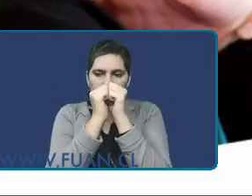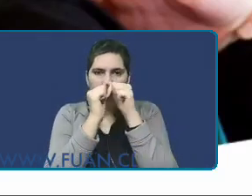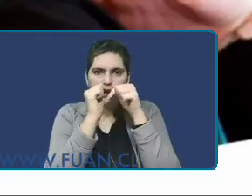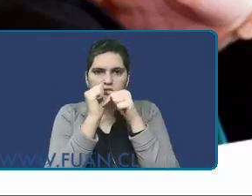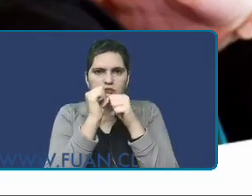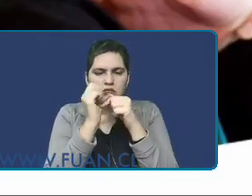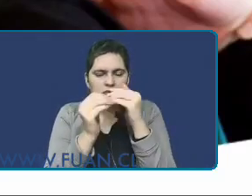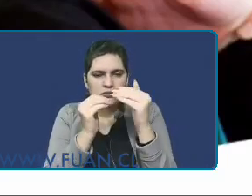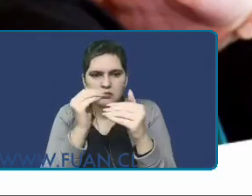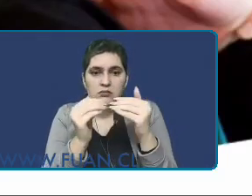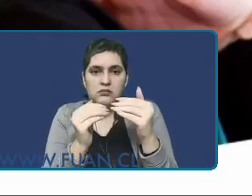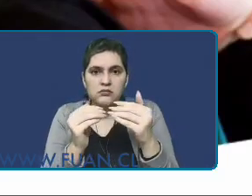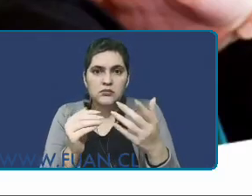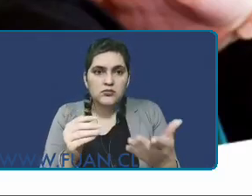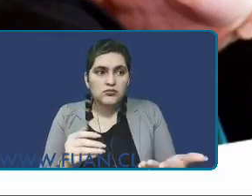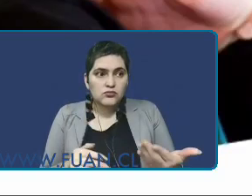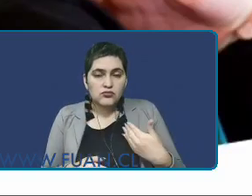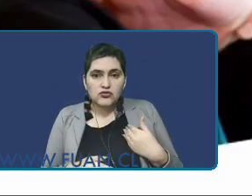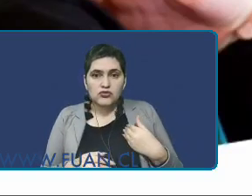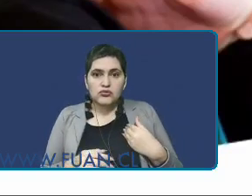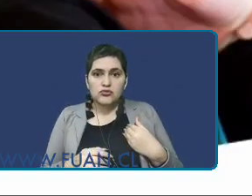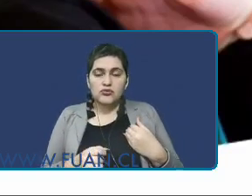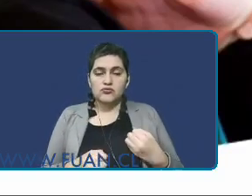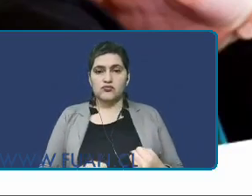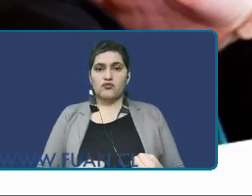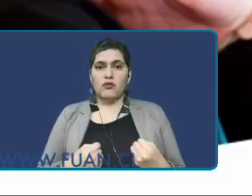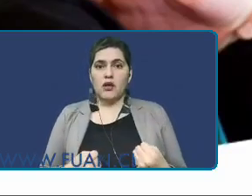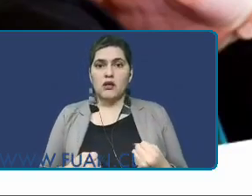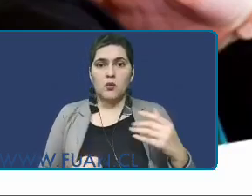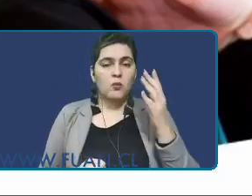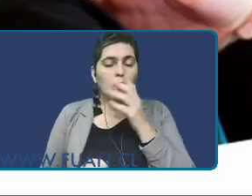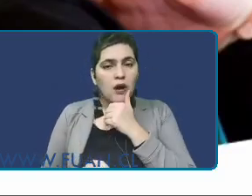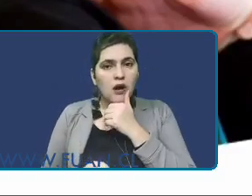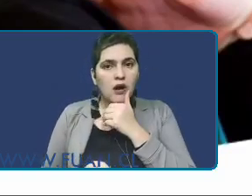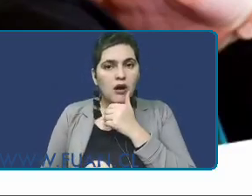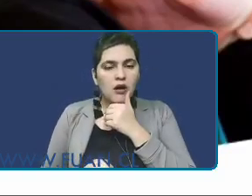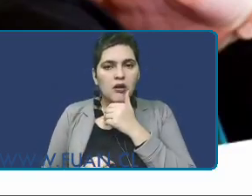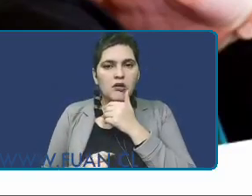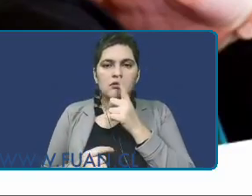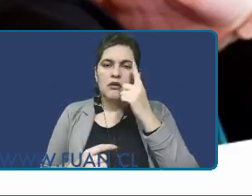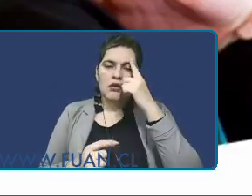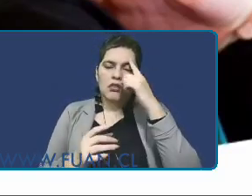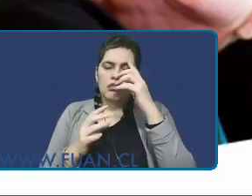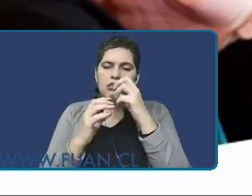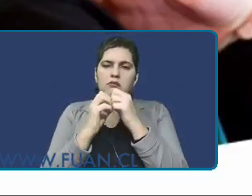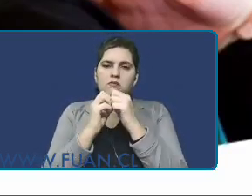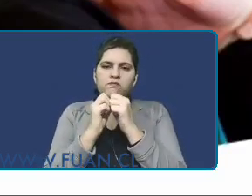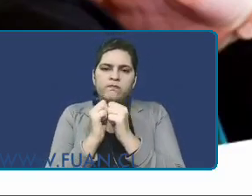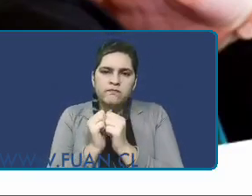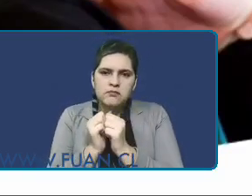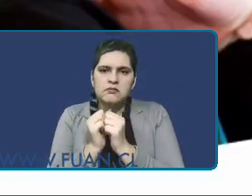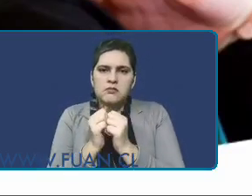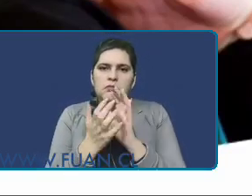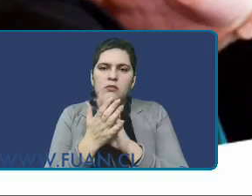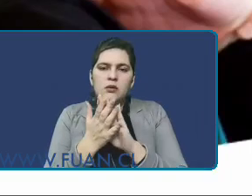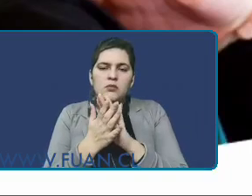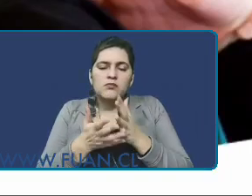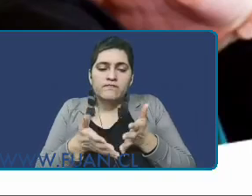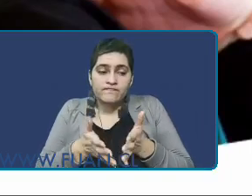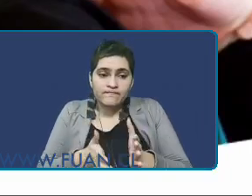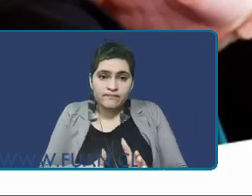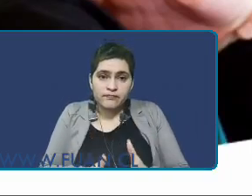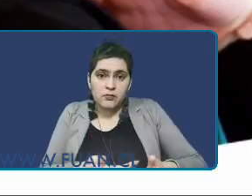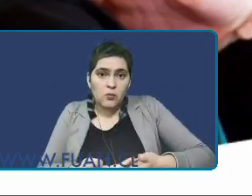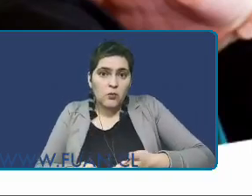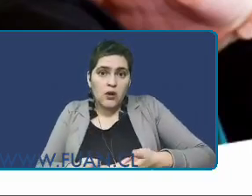doy los nutrientes adecuados. Entonces, ¿a qué se refiere uno el daño? Si yo soy un recién nacido y no tomo los